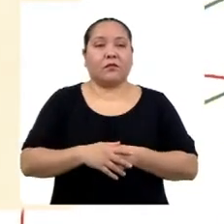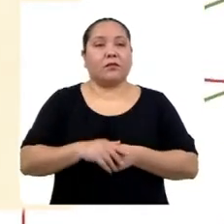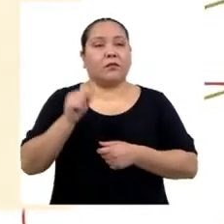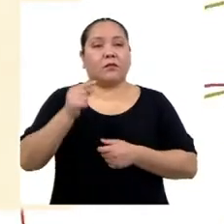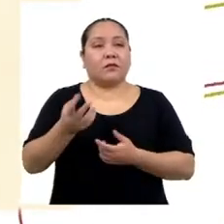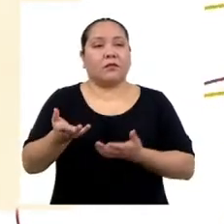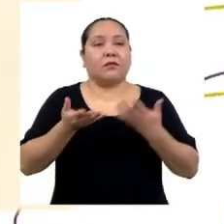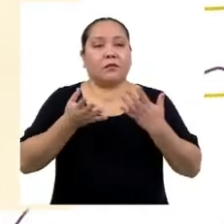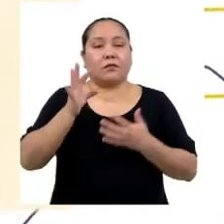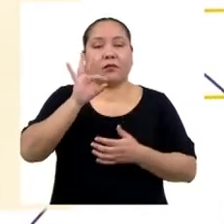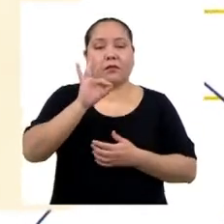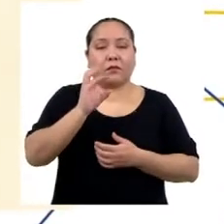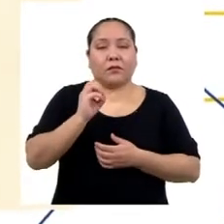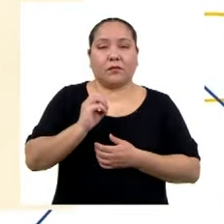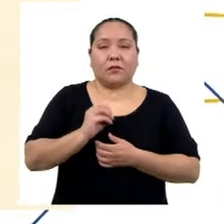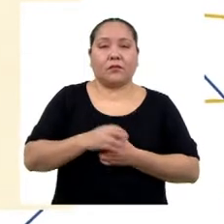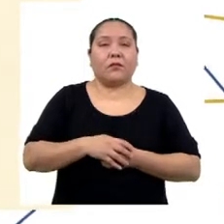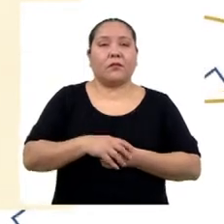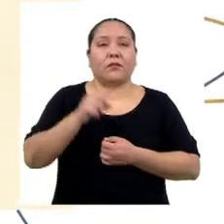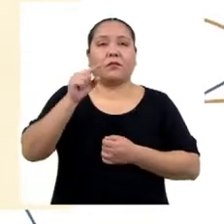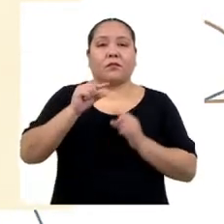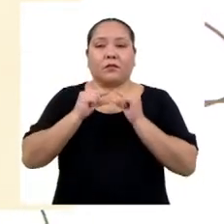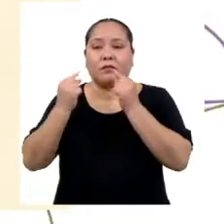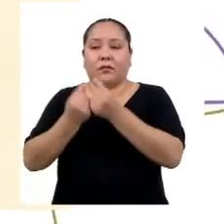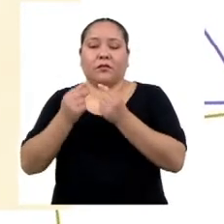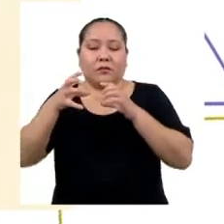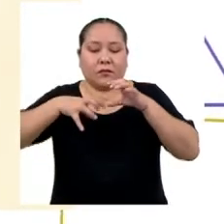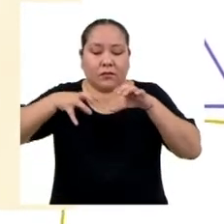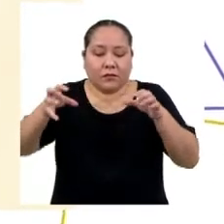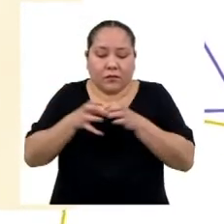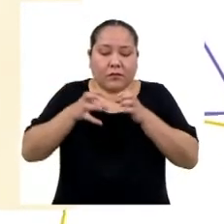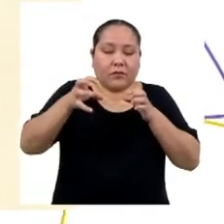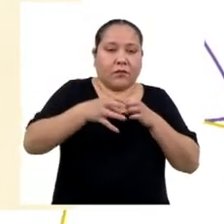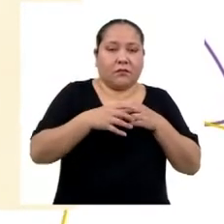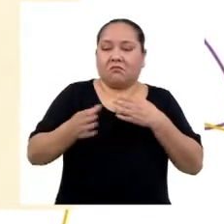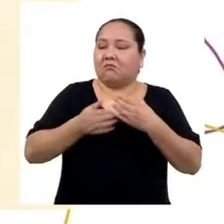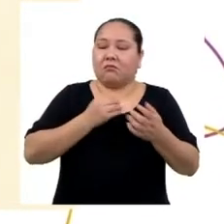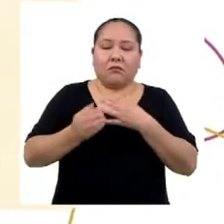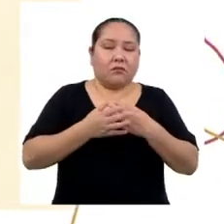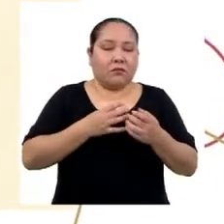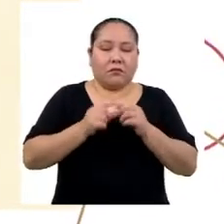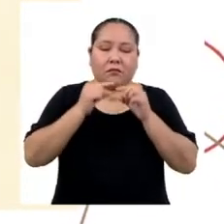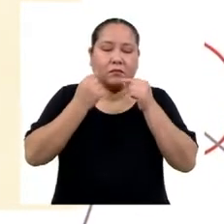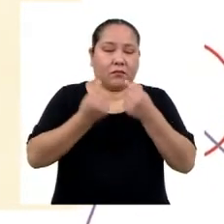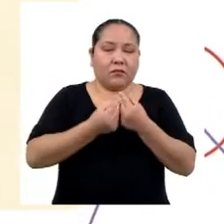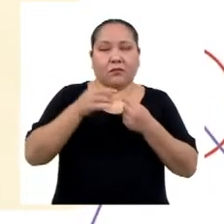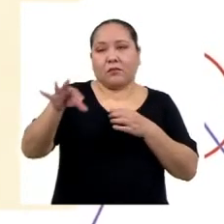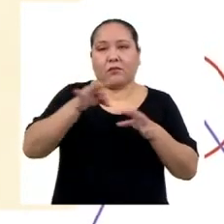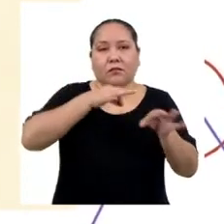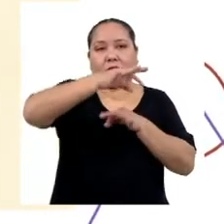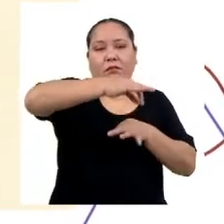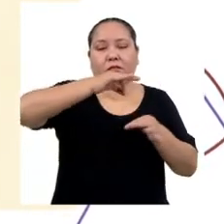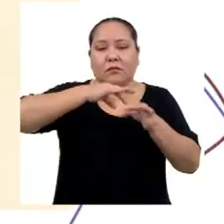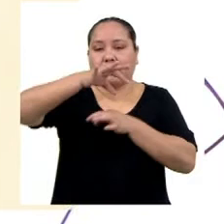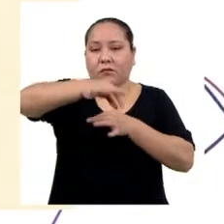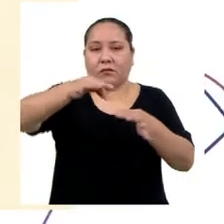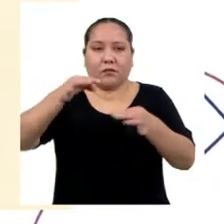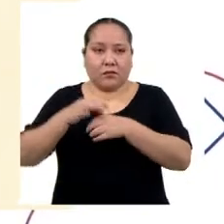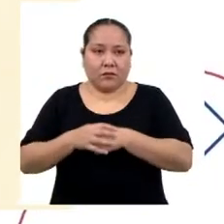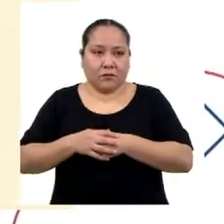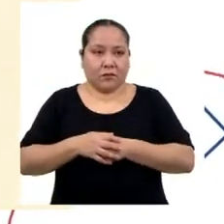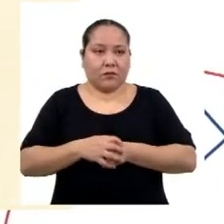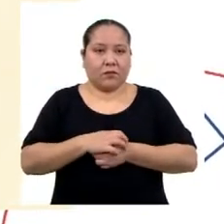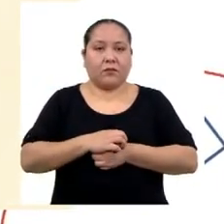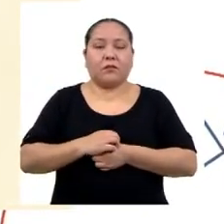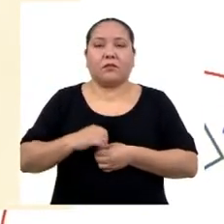90. Luego los agrupamos independientemente del grado al que pertenecen y seleccionamos aleatoriamente